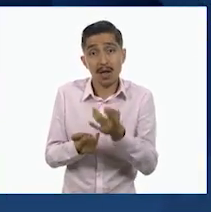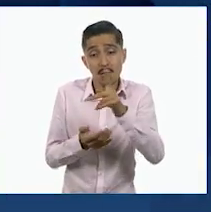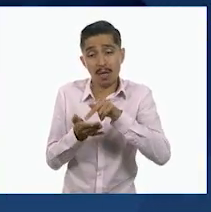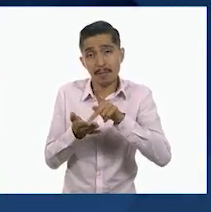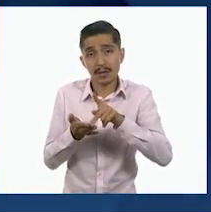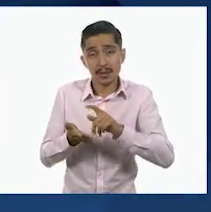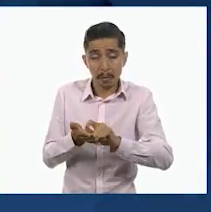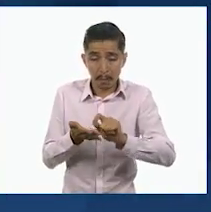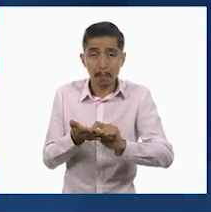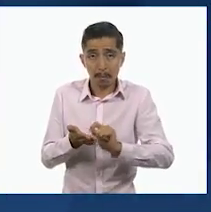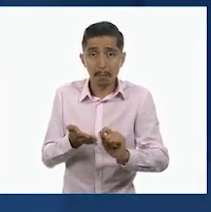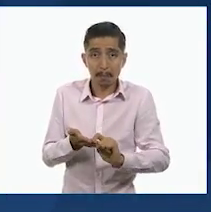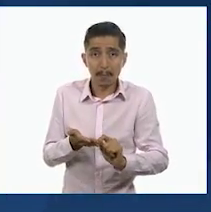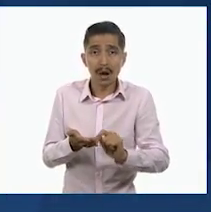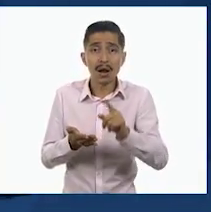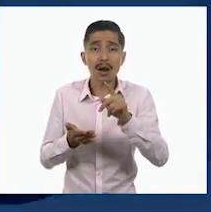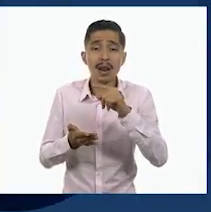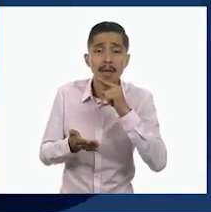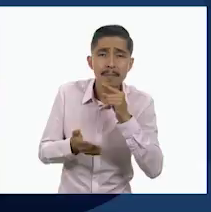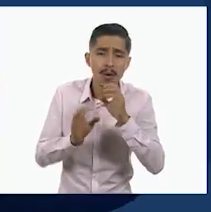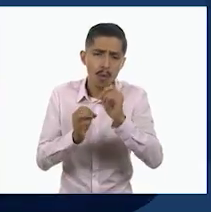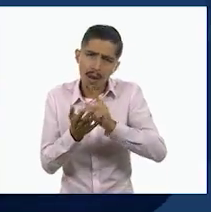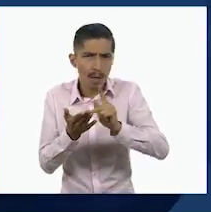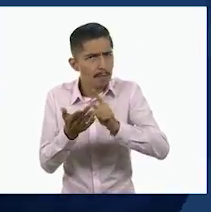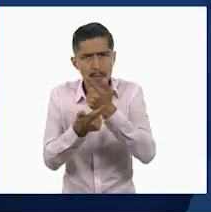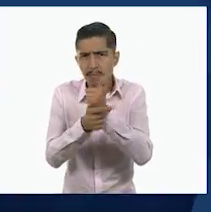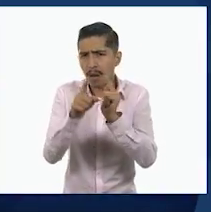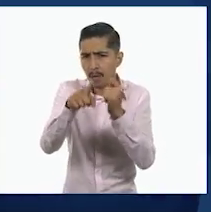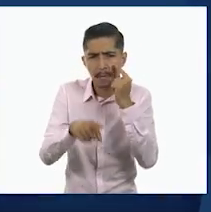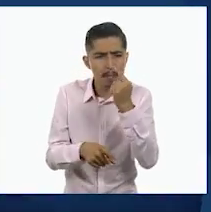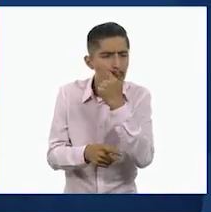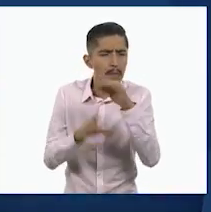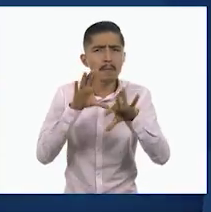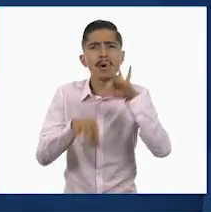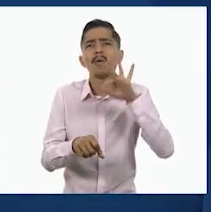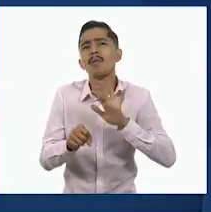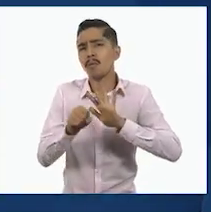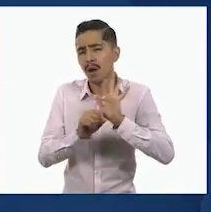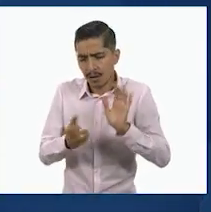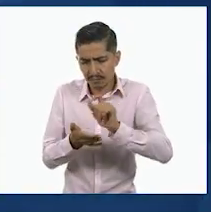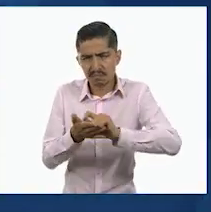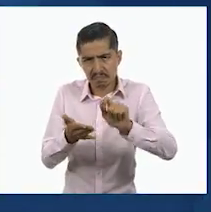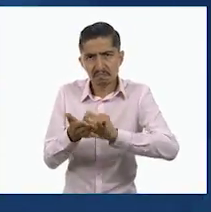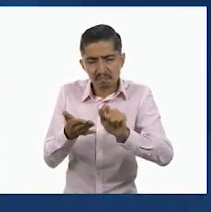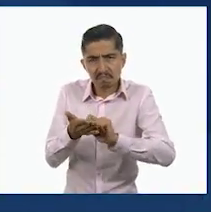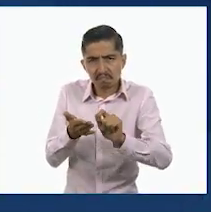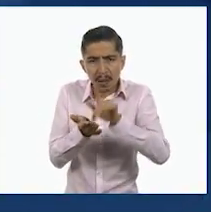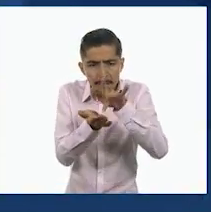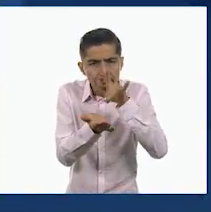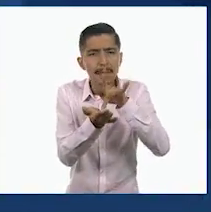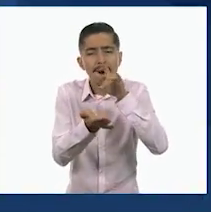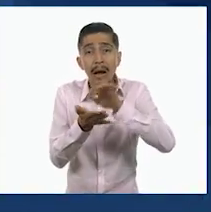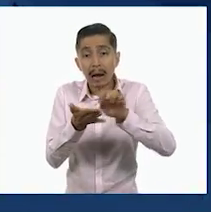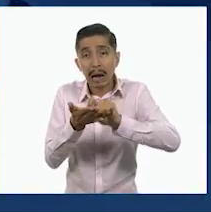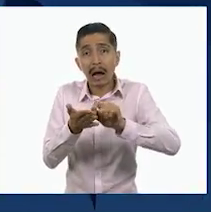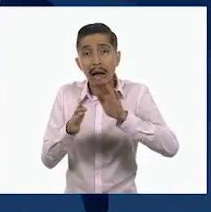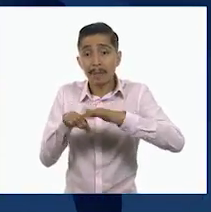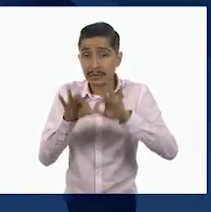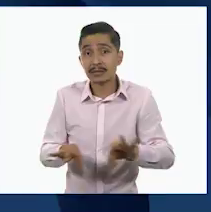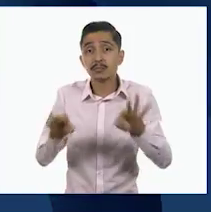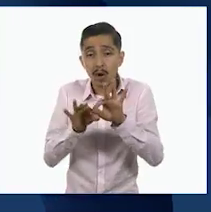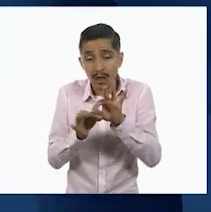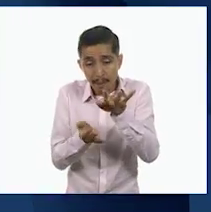lapicera, también para que tengas bolígrafo o lápiz con lo que tú desees ir tomando nota de lo que te parezca importante. Muy